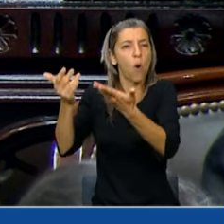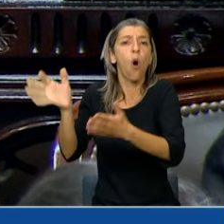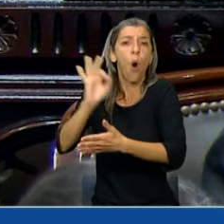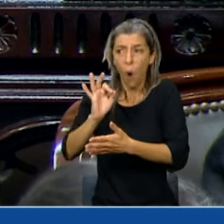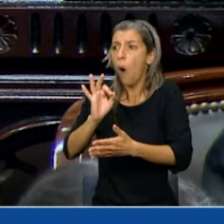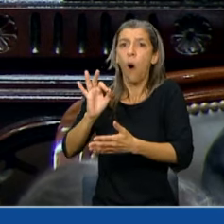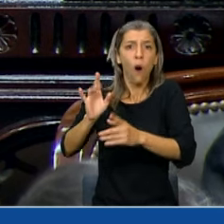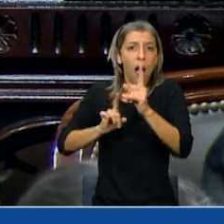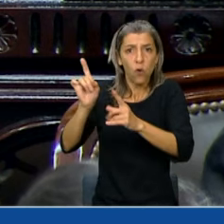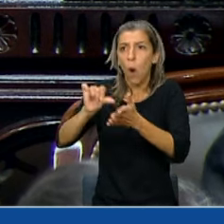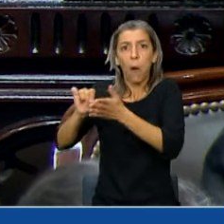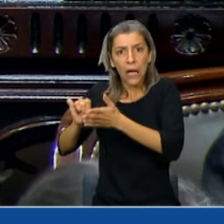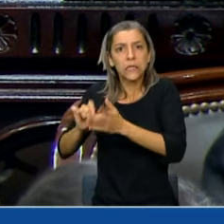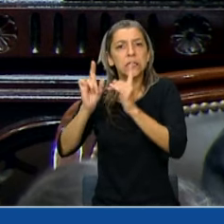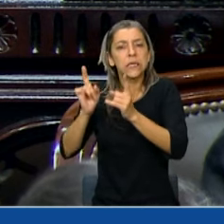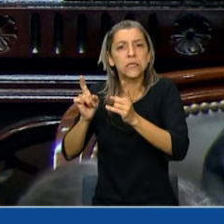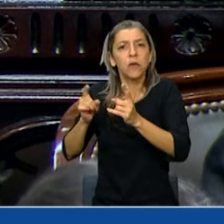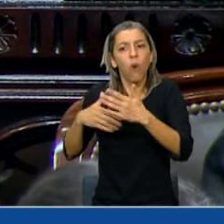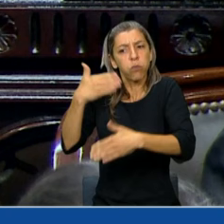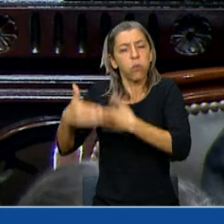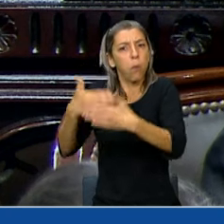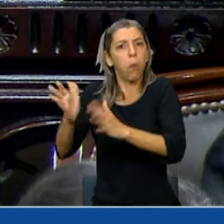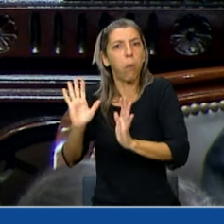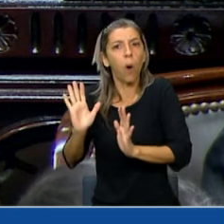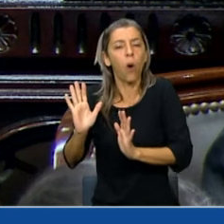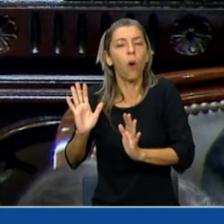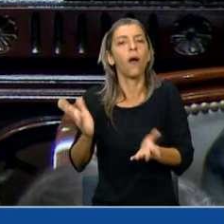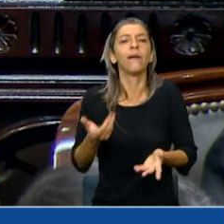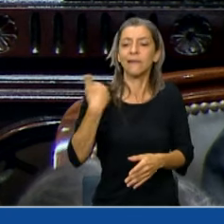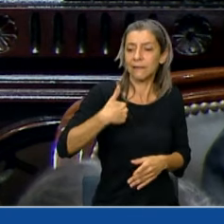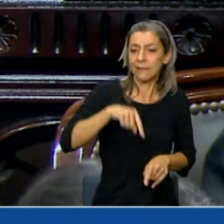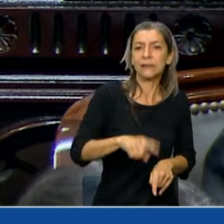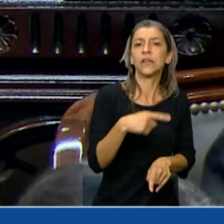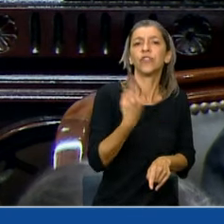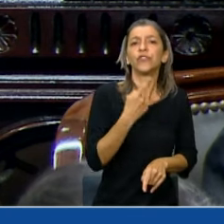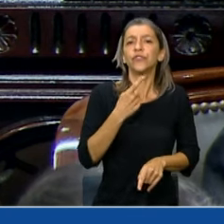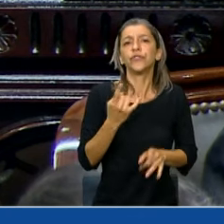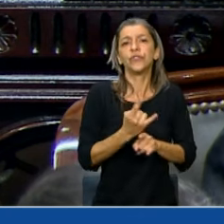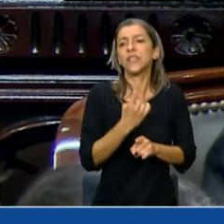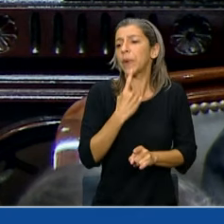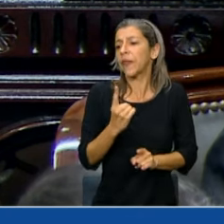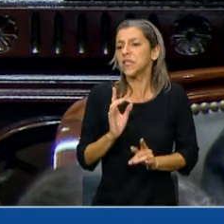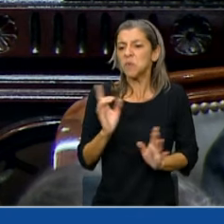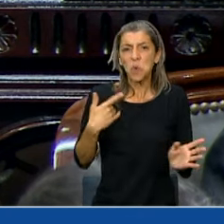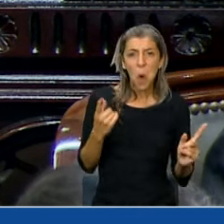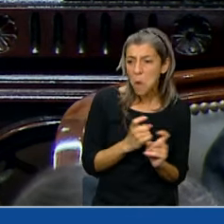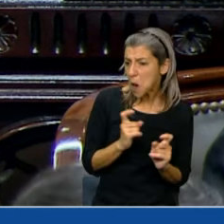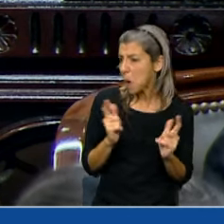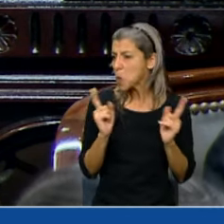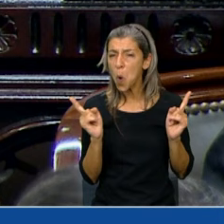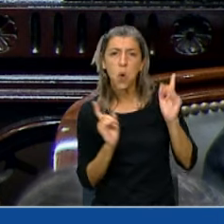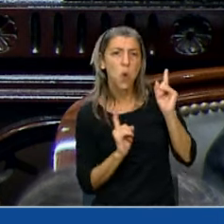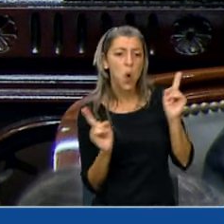desarrollarse en la medicina hay un signo que se llama anosognosia que es negar el problema nosotros tenemos que aceptar